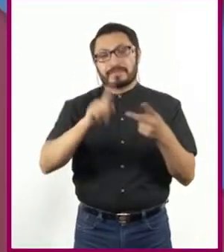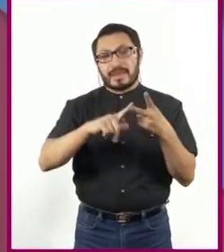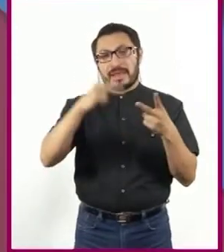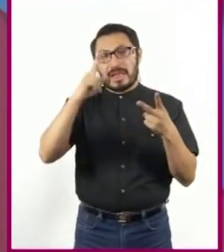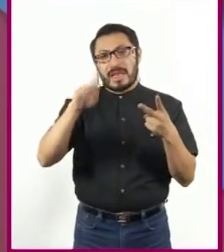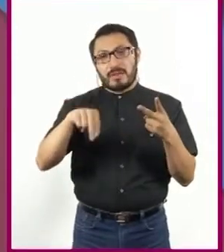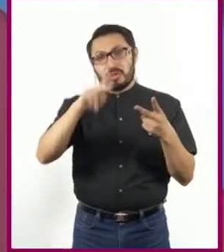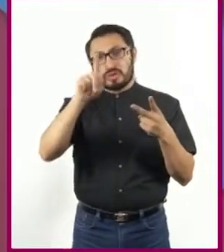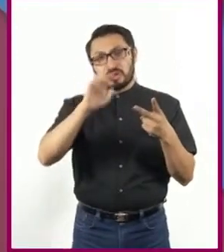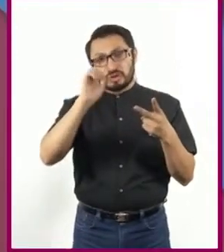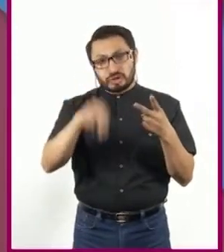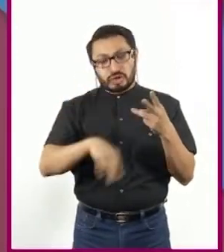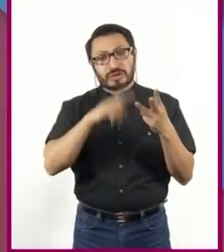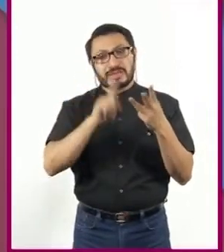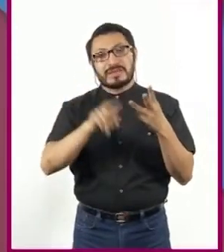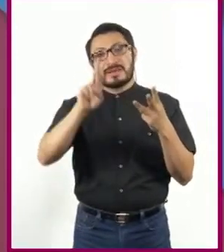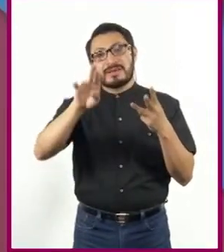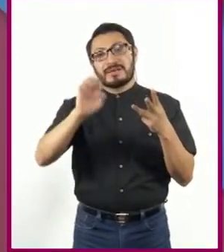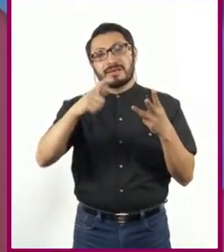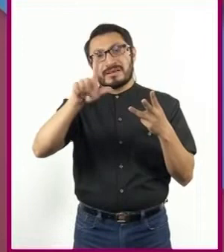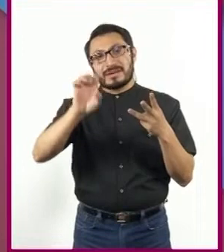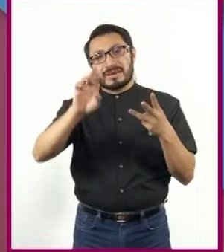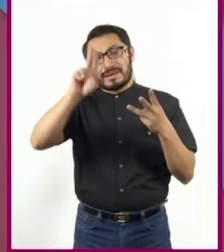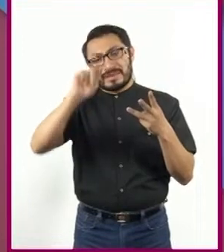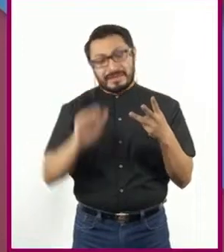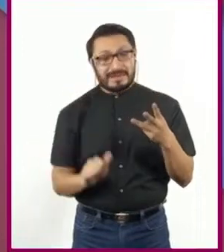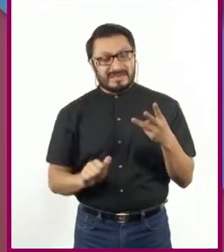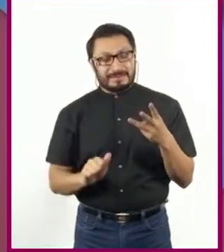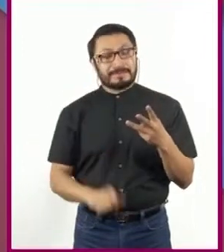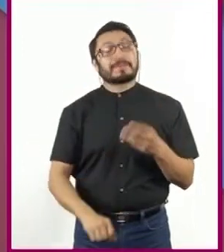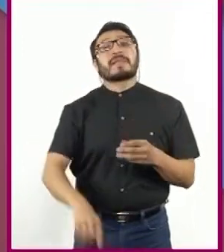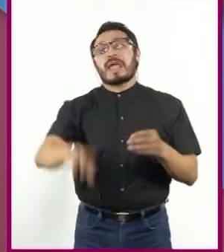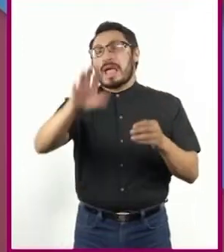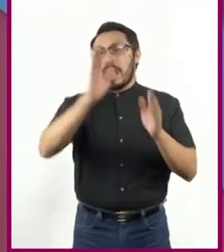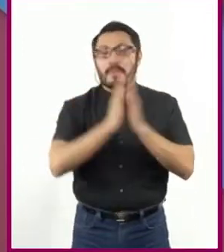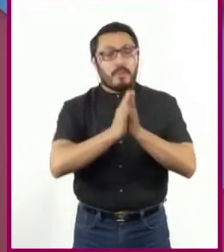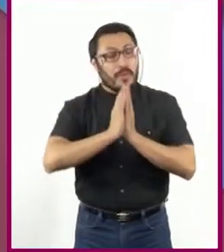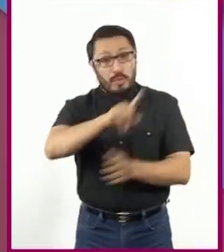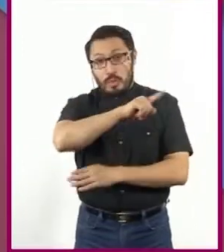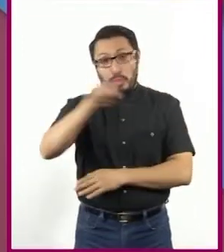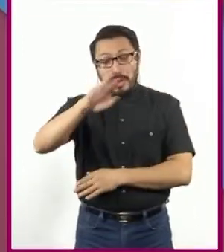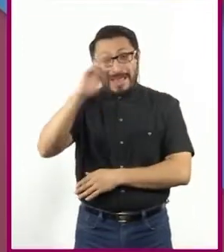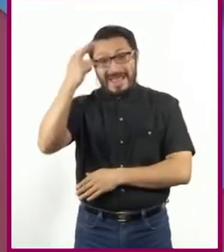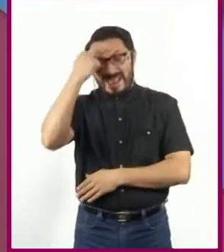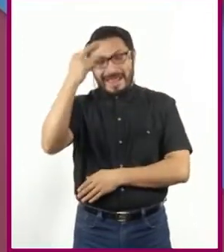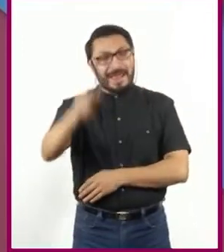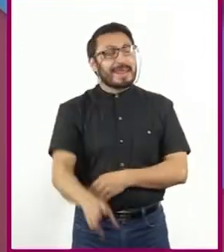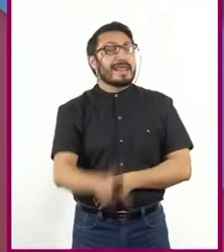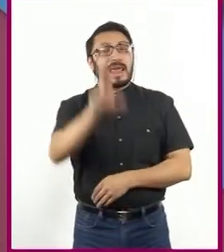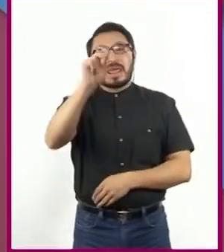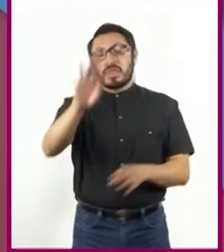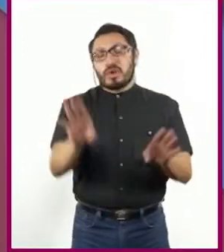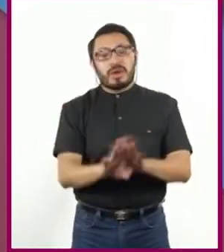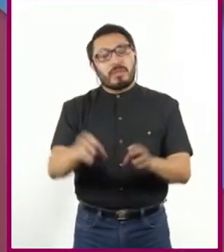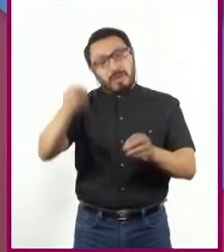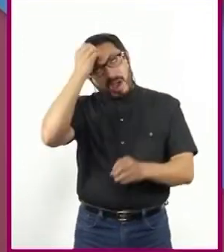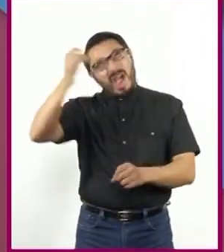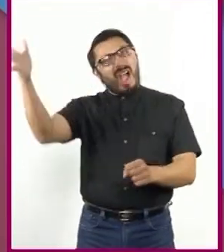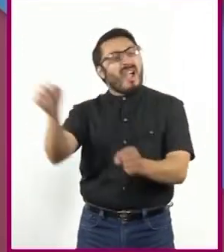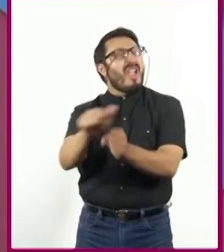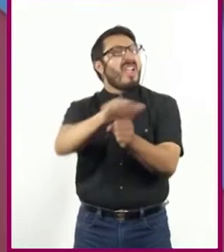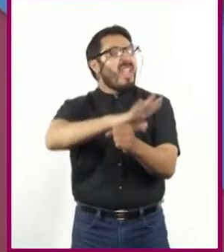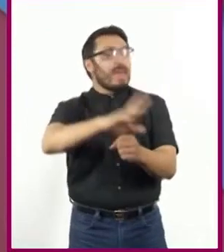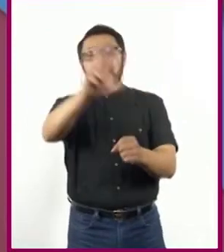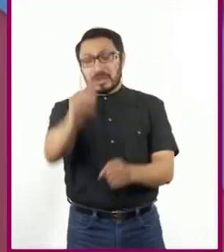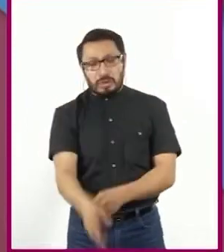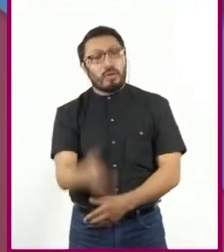de empezar, me gustaría recordarles la importancia de no bajar la guardia ante la pandemia. Lavarse las manos